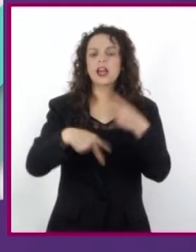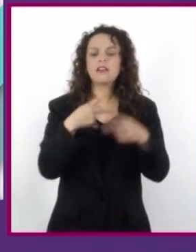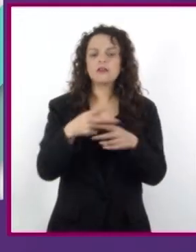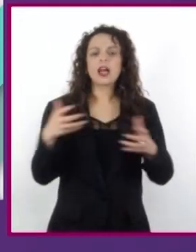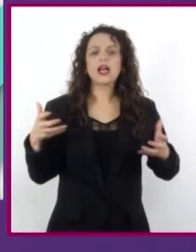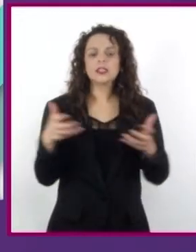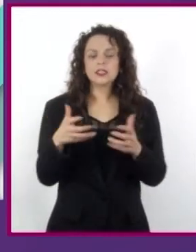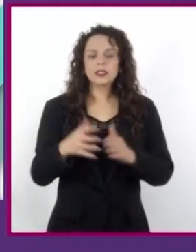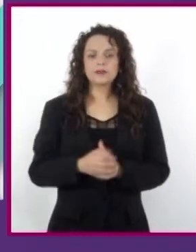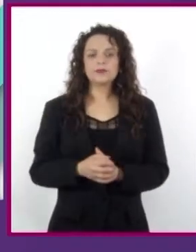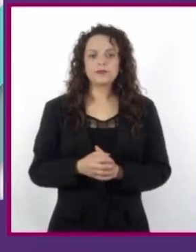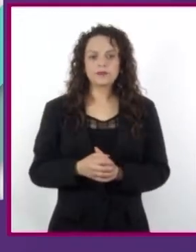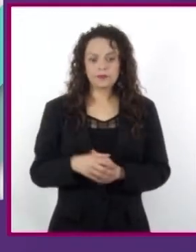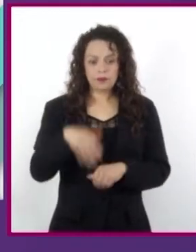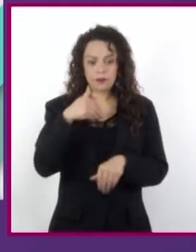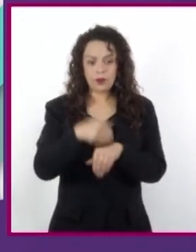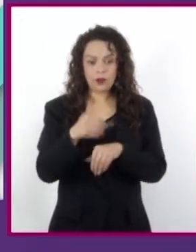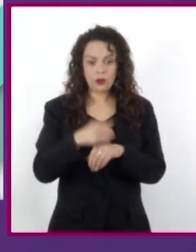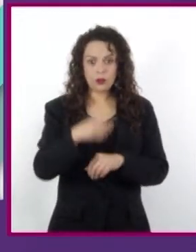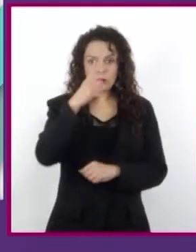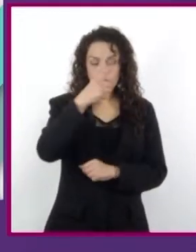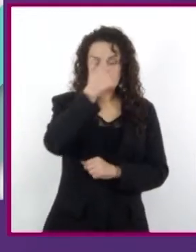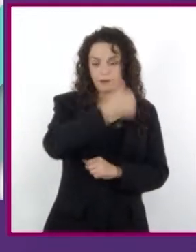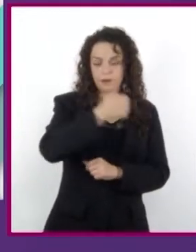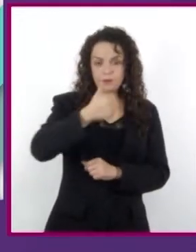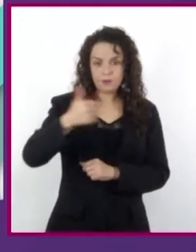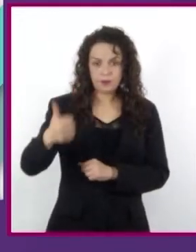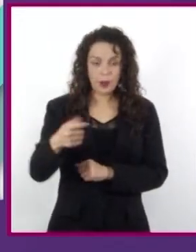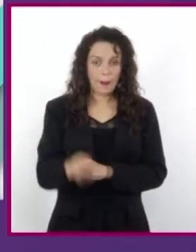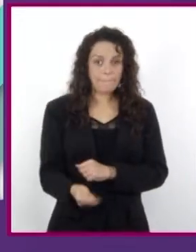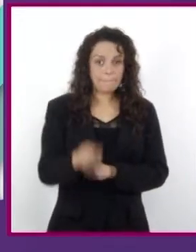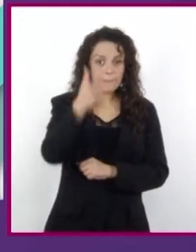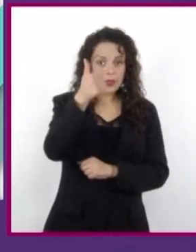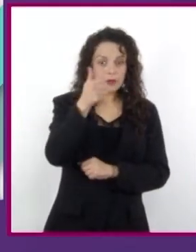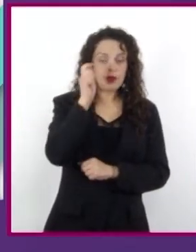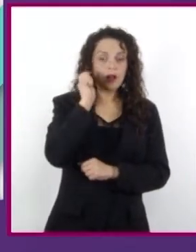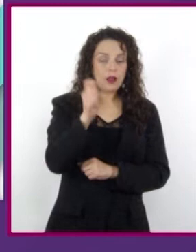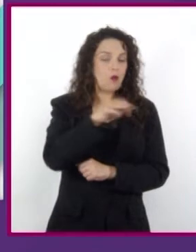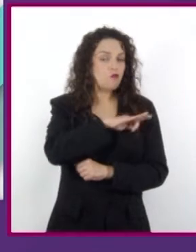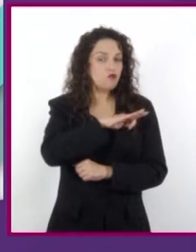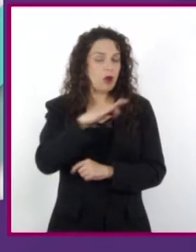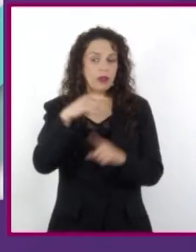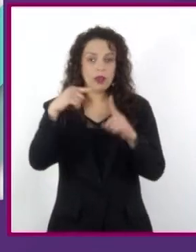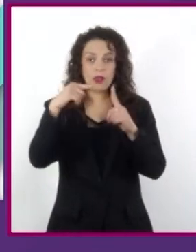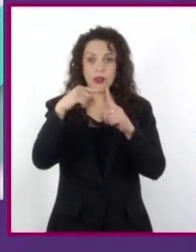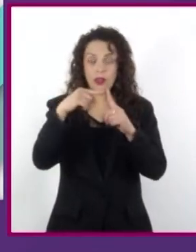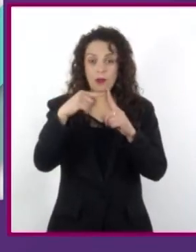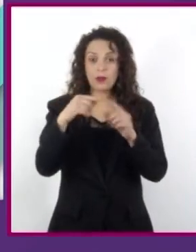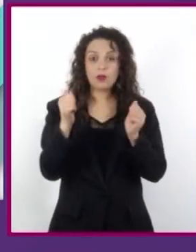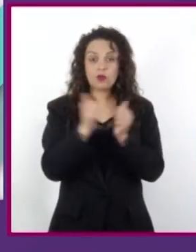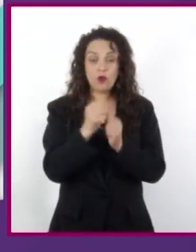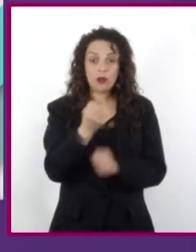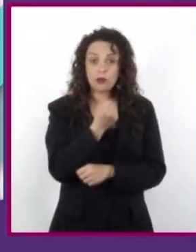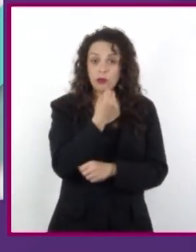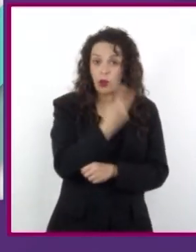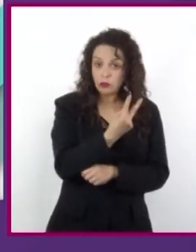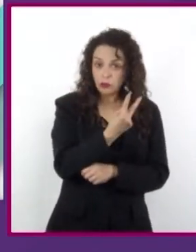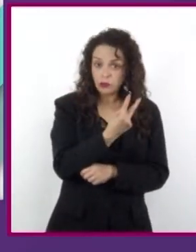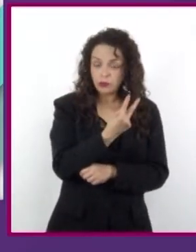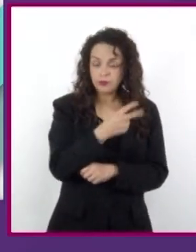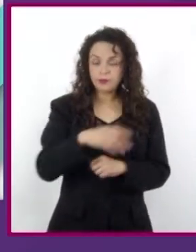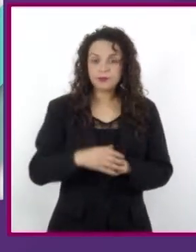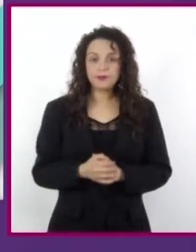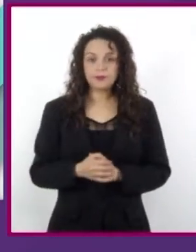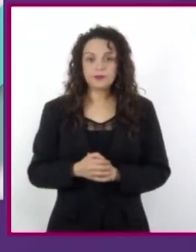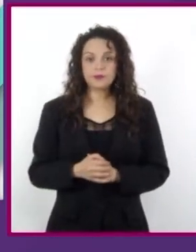números primos de cada coeficiente. Primero, buscaremos si se puede dividir entre 2, es decir, si